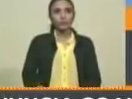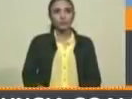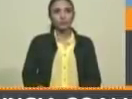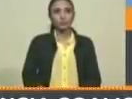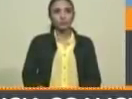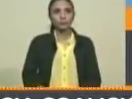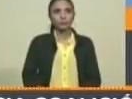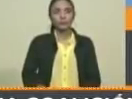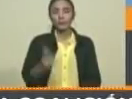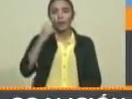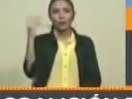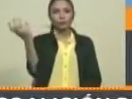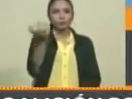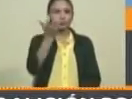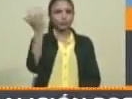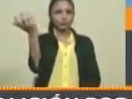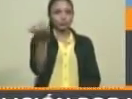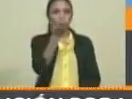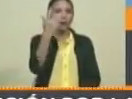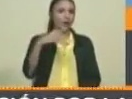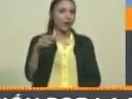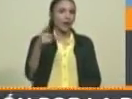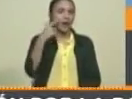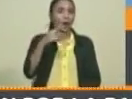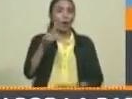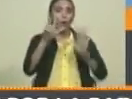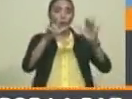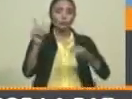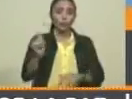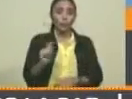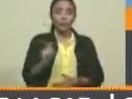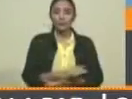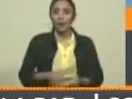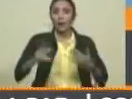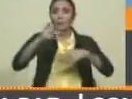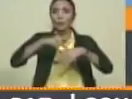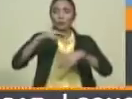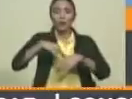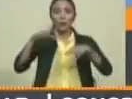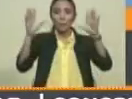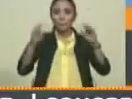Pasó el huracán María hace 8 meses y más de la mitad de la isla no tiene luz.